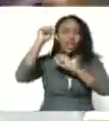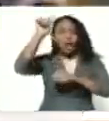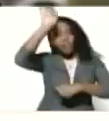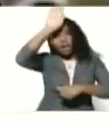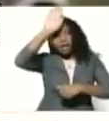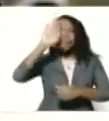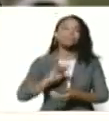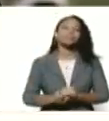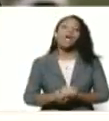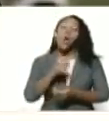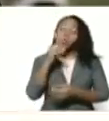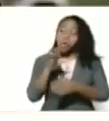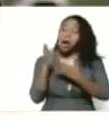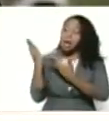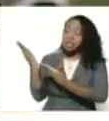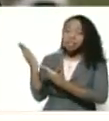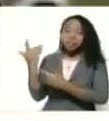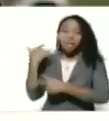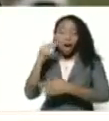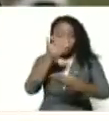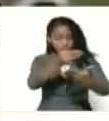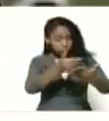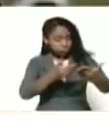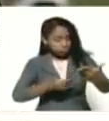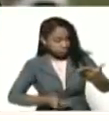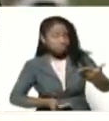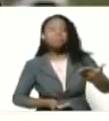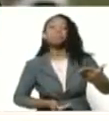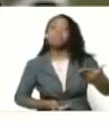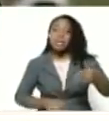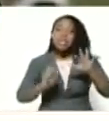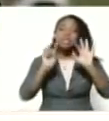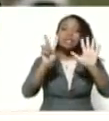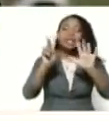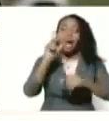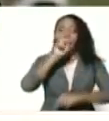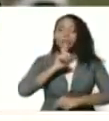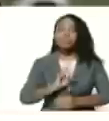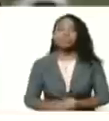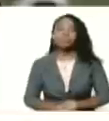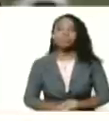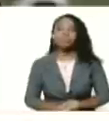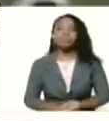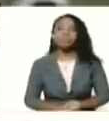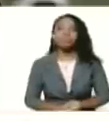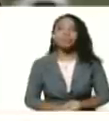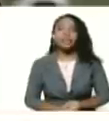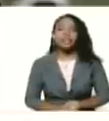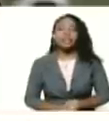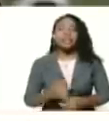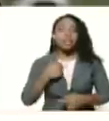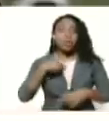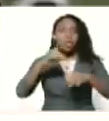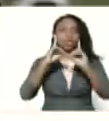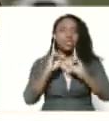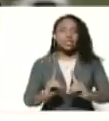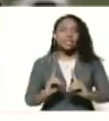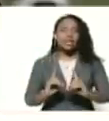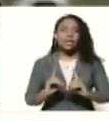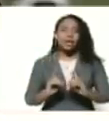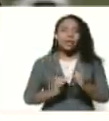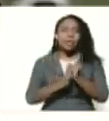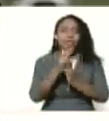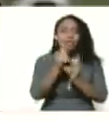Vega. Bueno, aquí tenemos exactamente 7 años desde que decidí emprender el